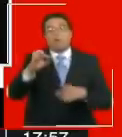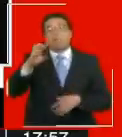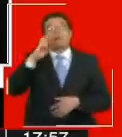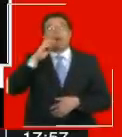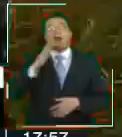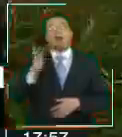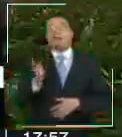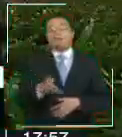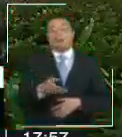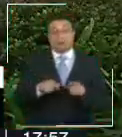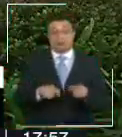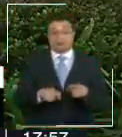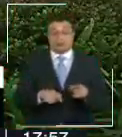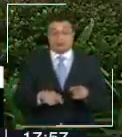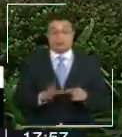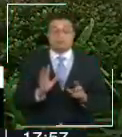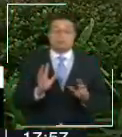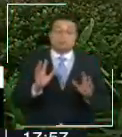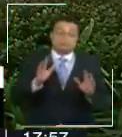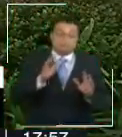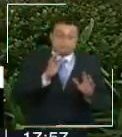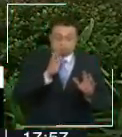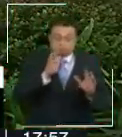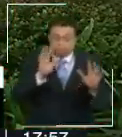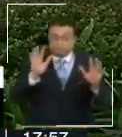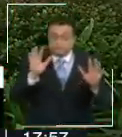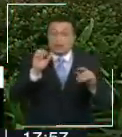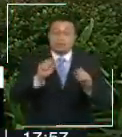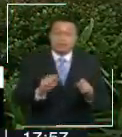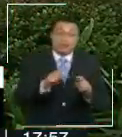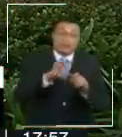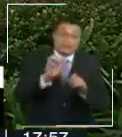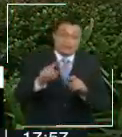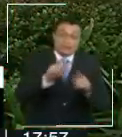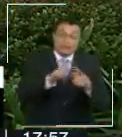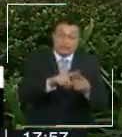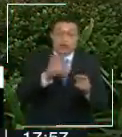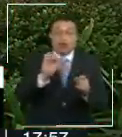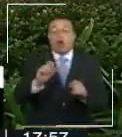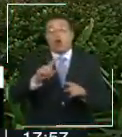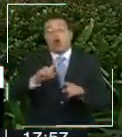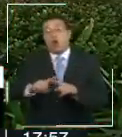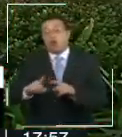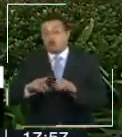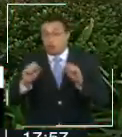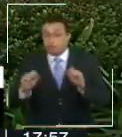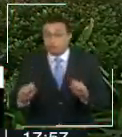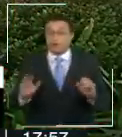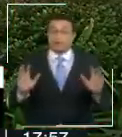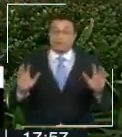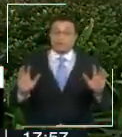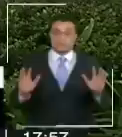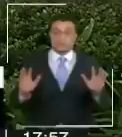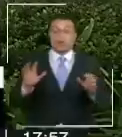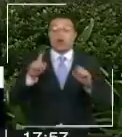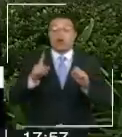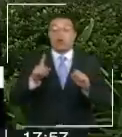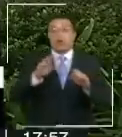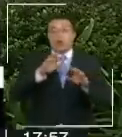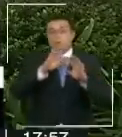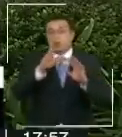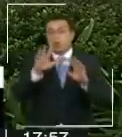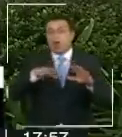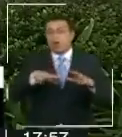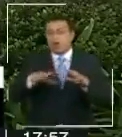Mire, eso es una interpretación, puede haber otras. En un clima enrarecido, donde